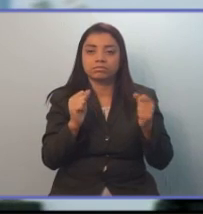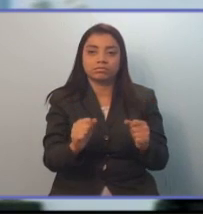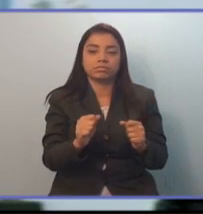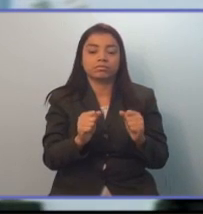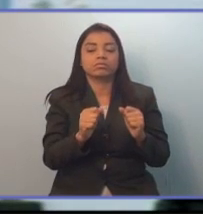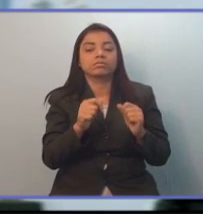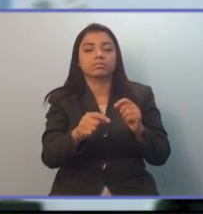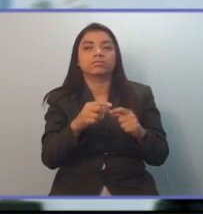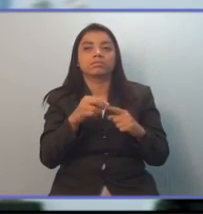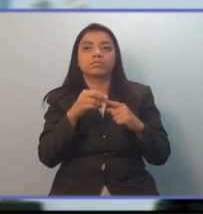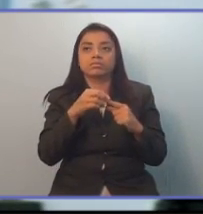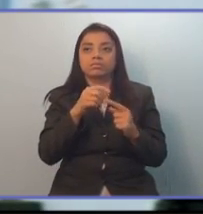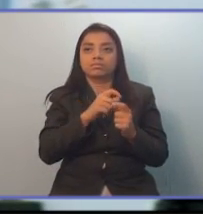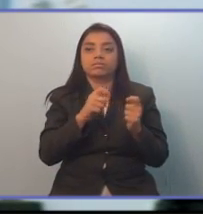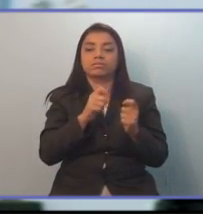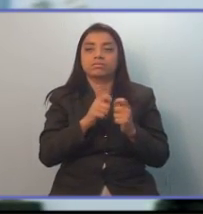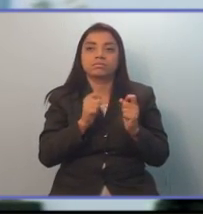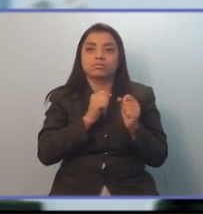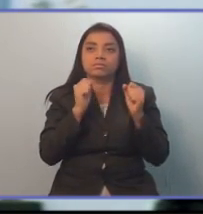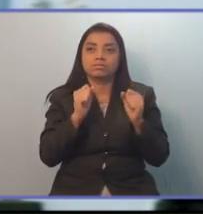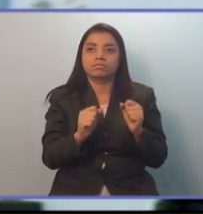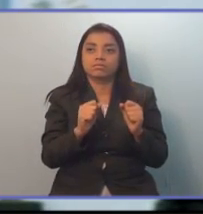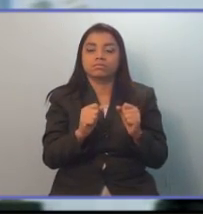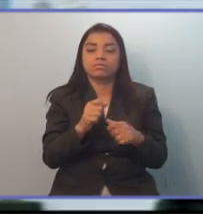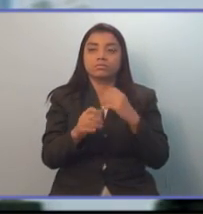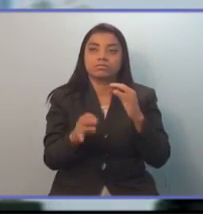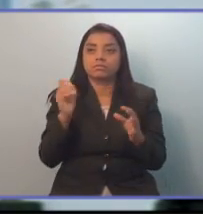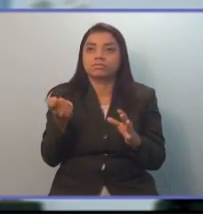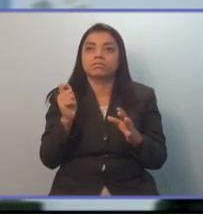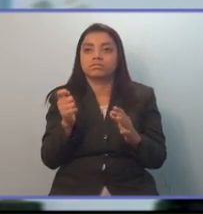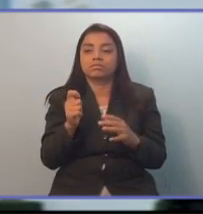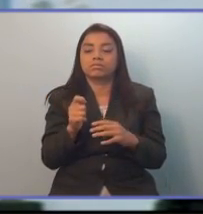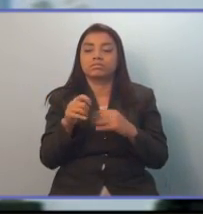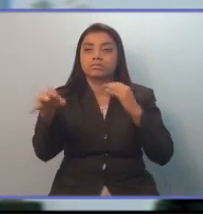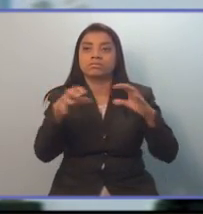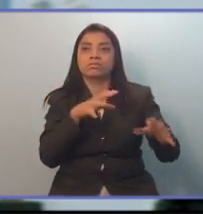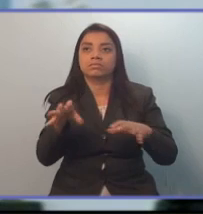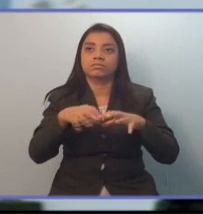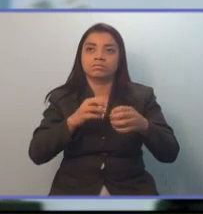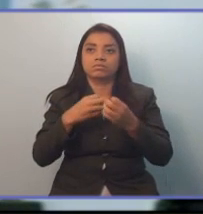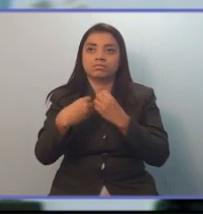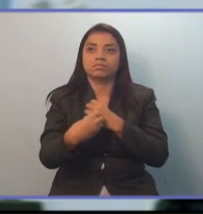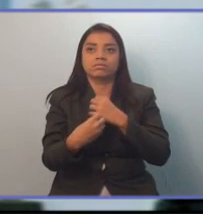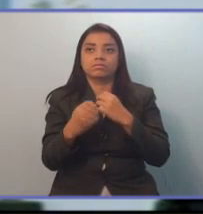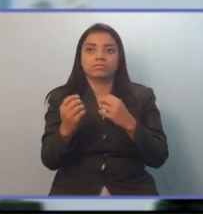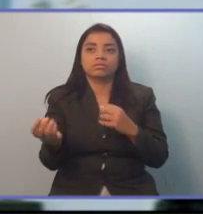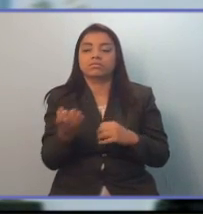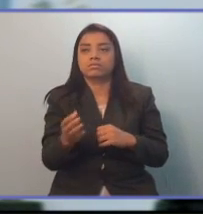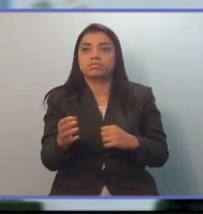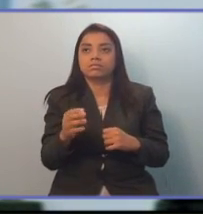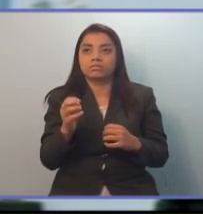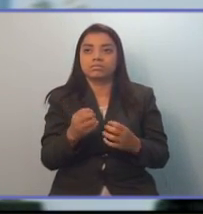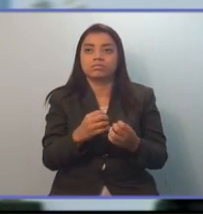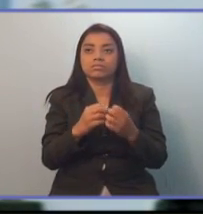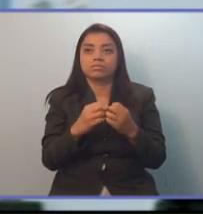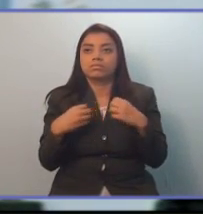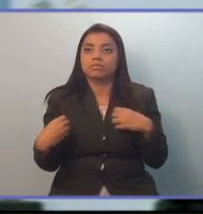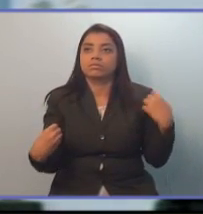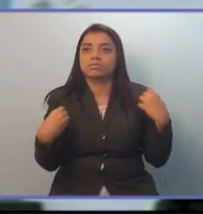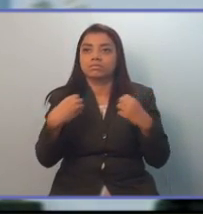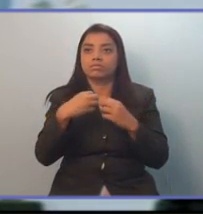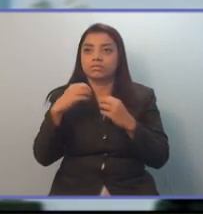especializados, que podría ser un tribunal especializado por departamento, porque por ejemplo en la ciudad, en Oriente solo existe un